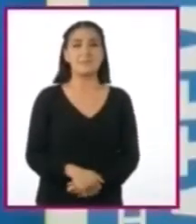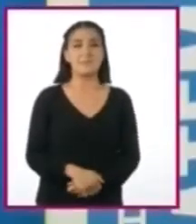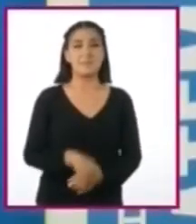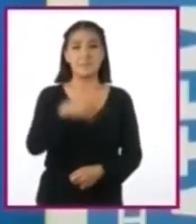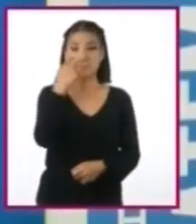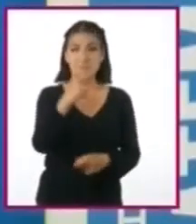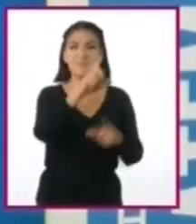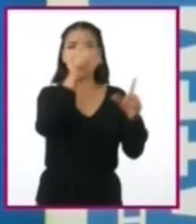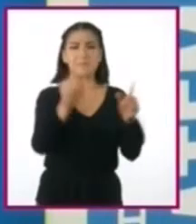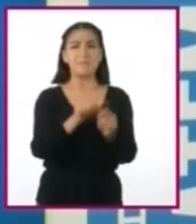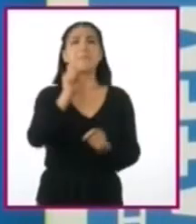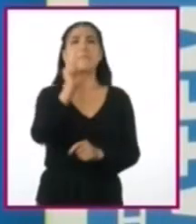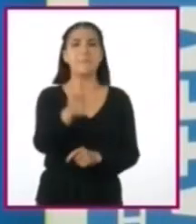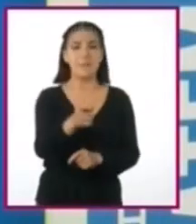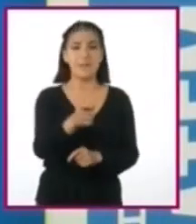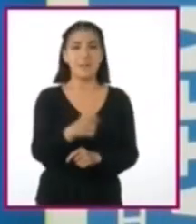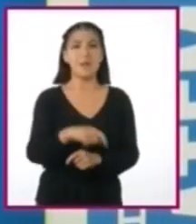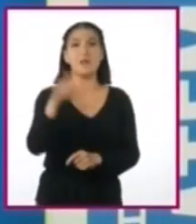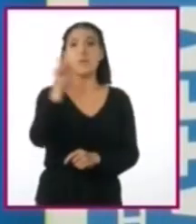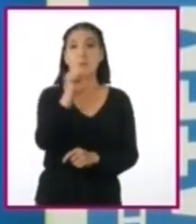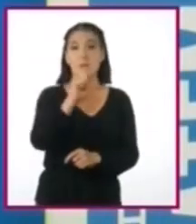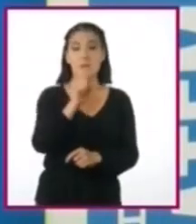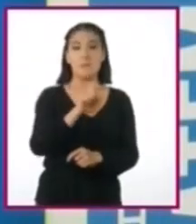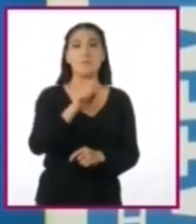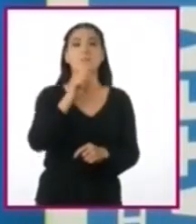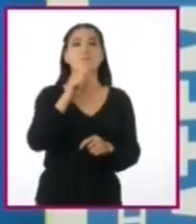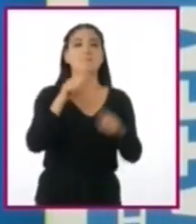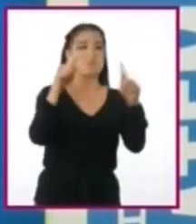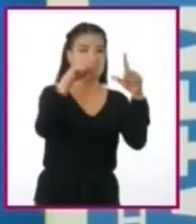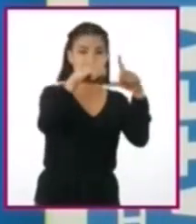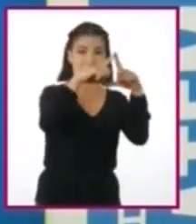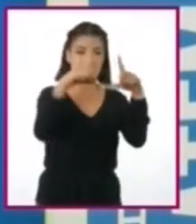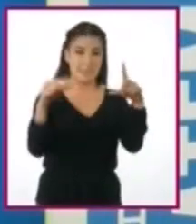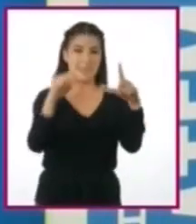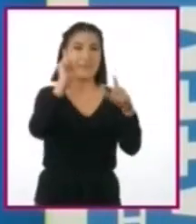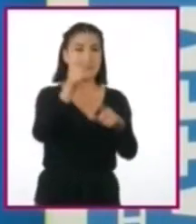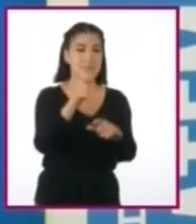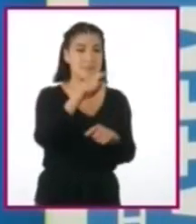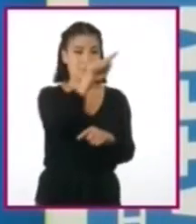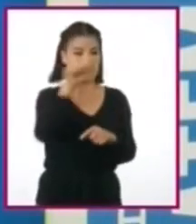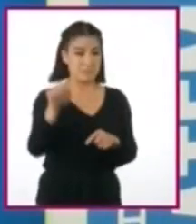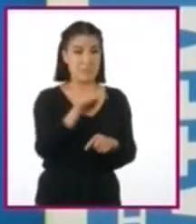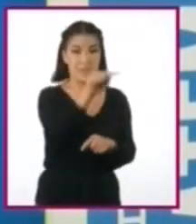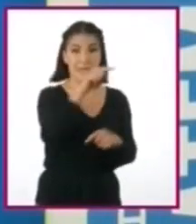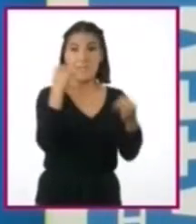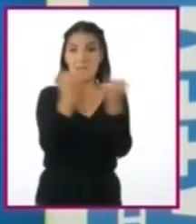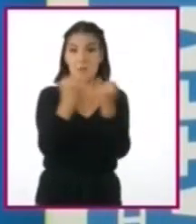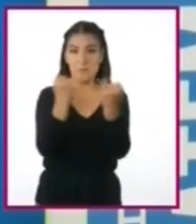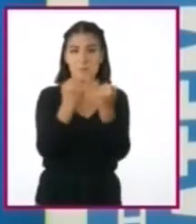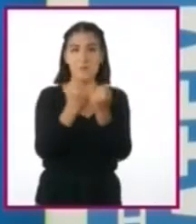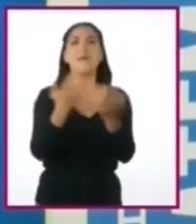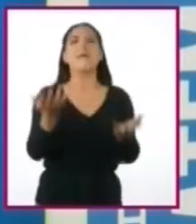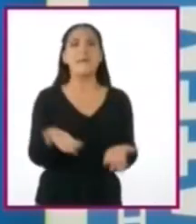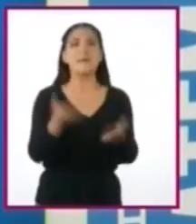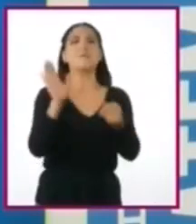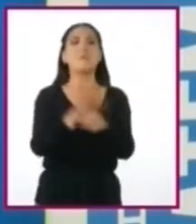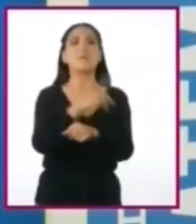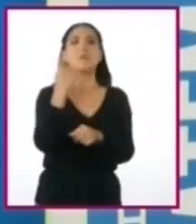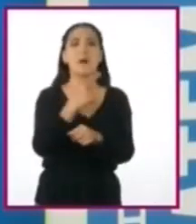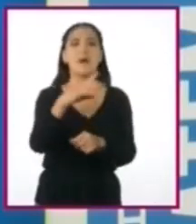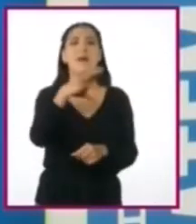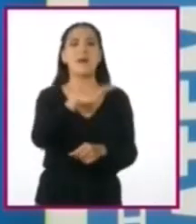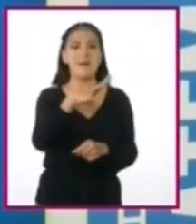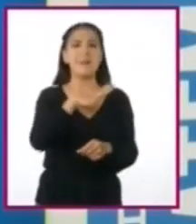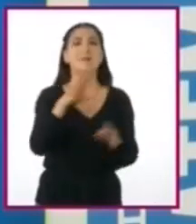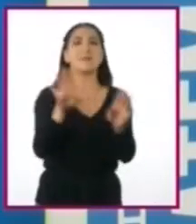Concluyendo que, si las razones entre los lados correspondientes son iguales, es porque hay una proporción